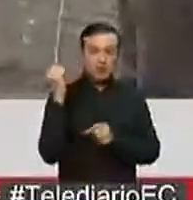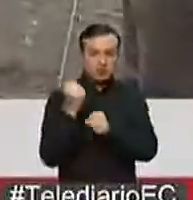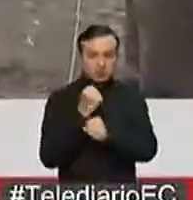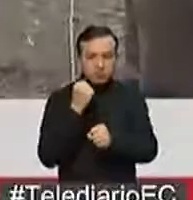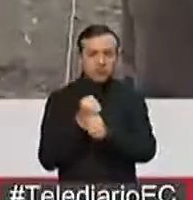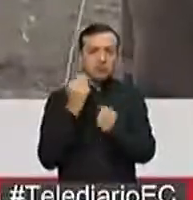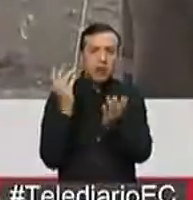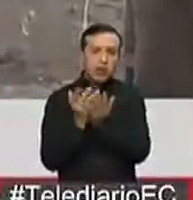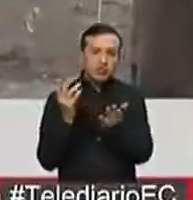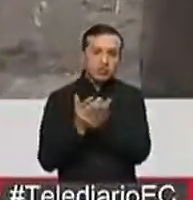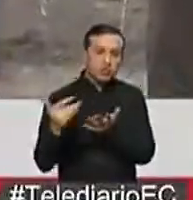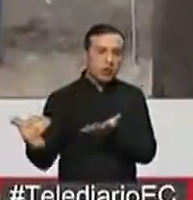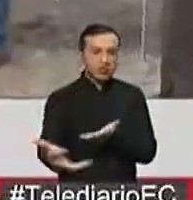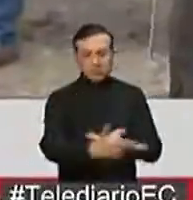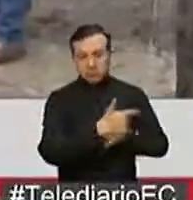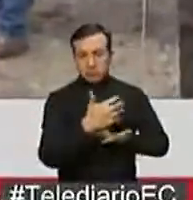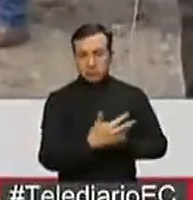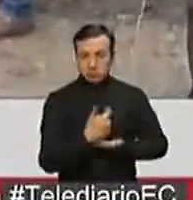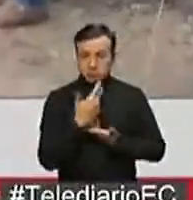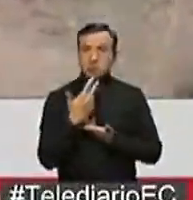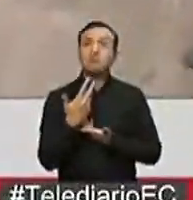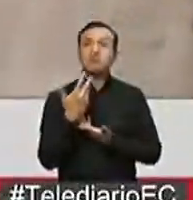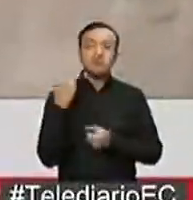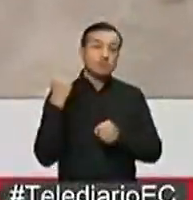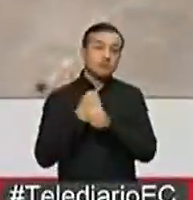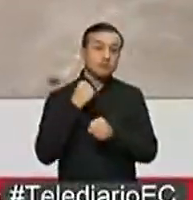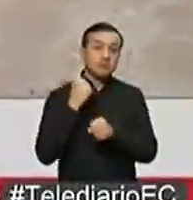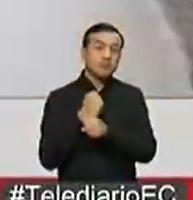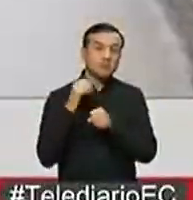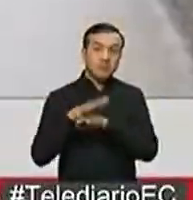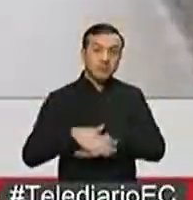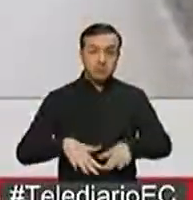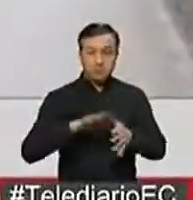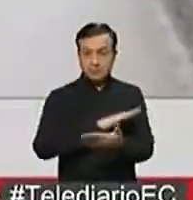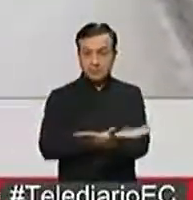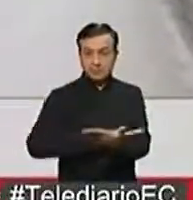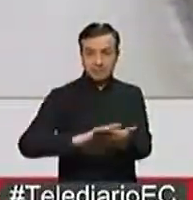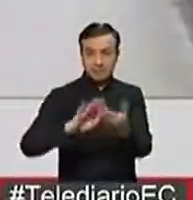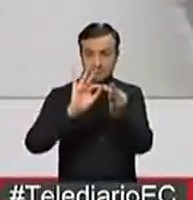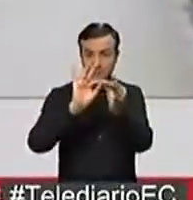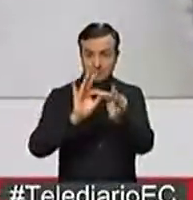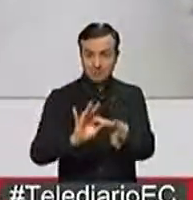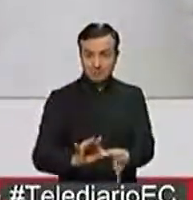basura. En algunas zonas incluso avanzan los trabajos de repavimentación.